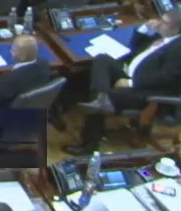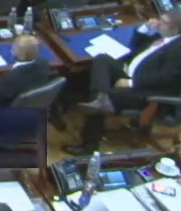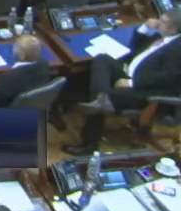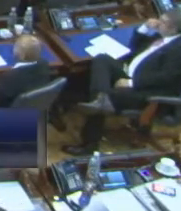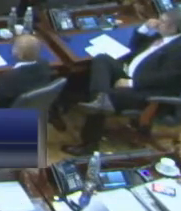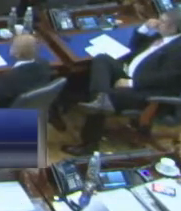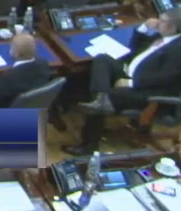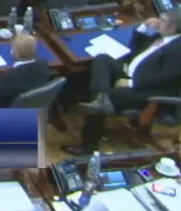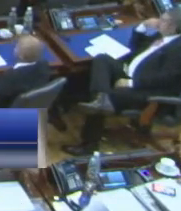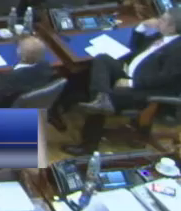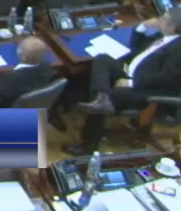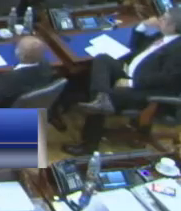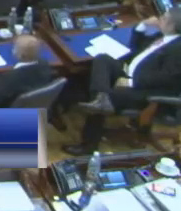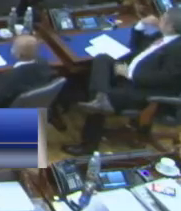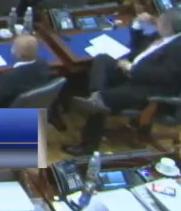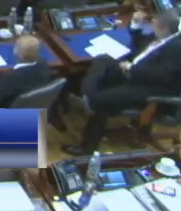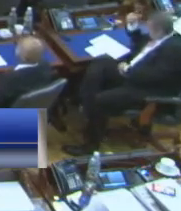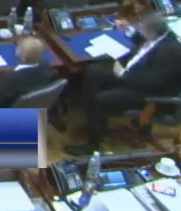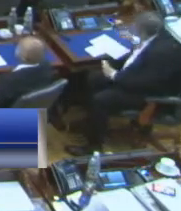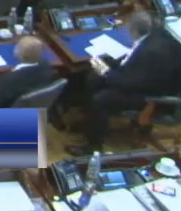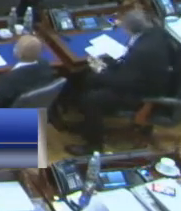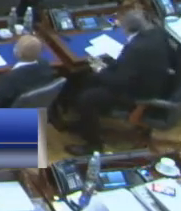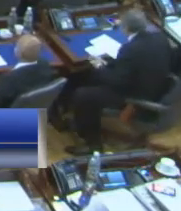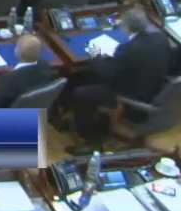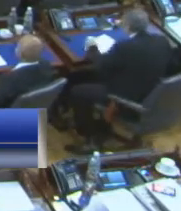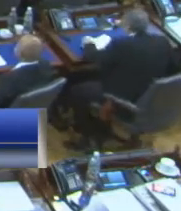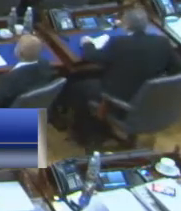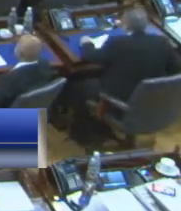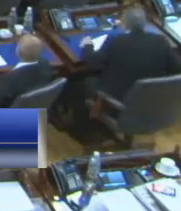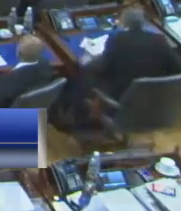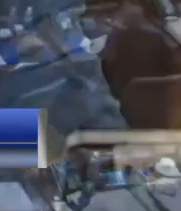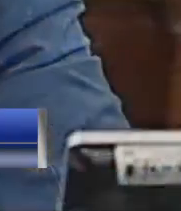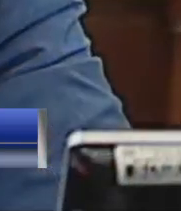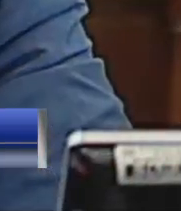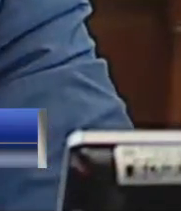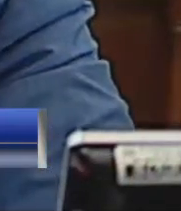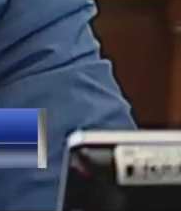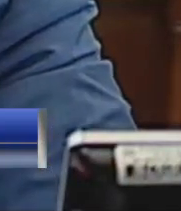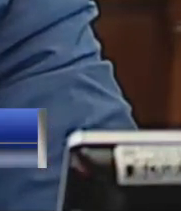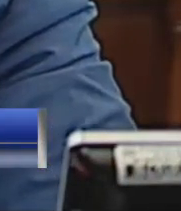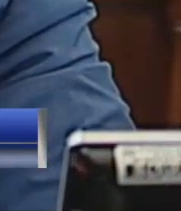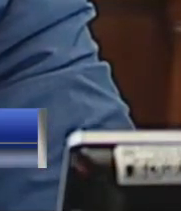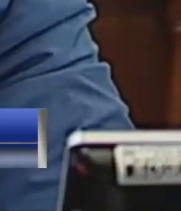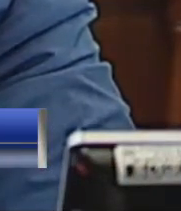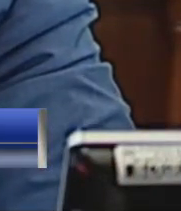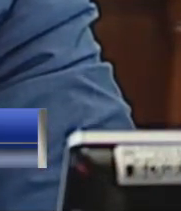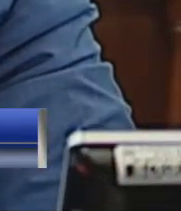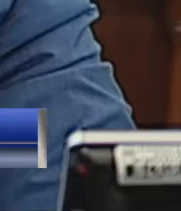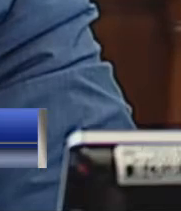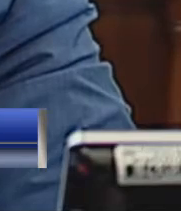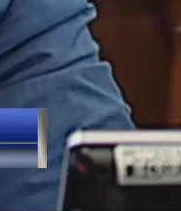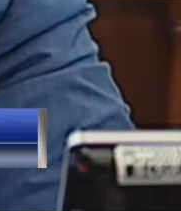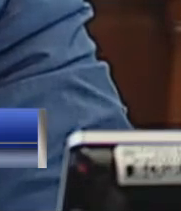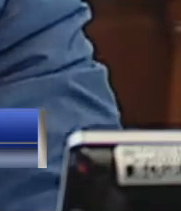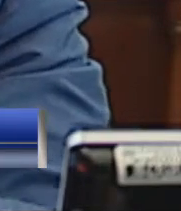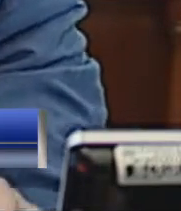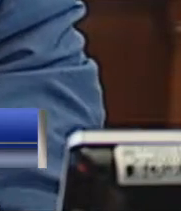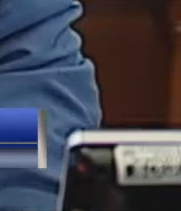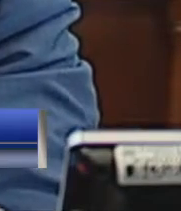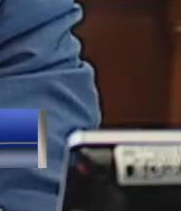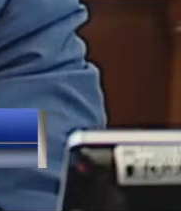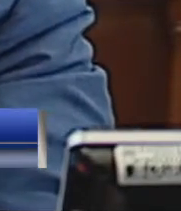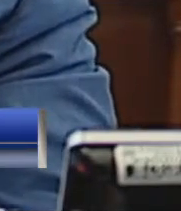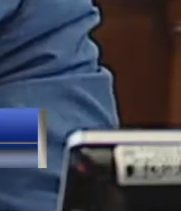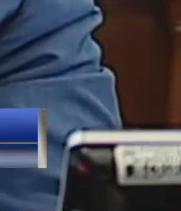Comisión de Defensa, Palacio Legislativo, San Salvador, 23 de septiembre del año